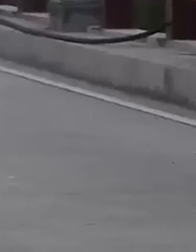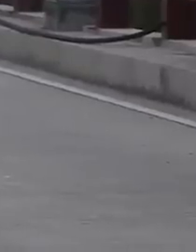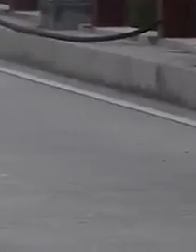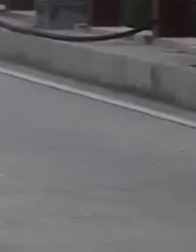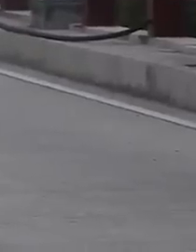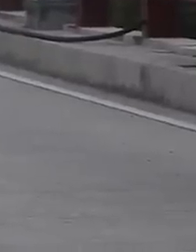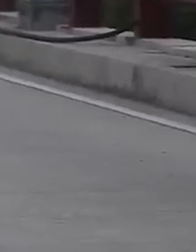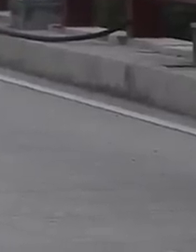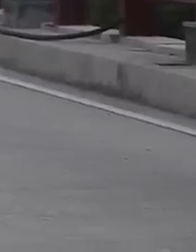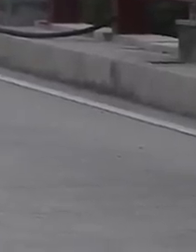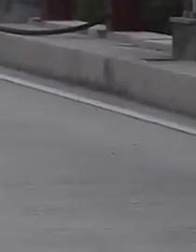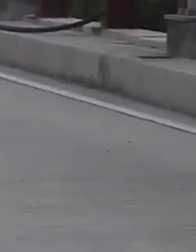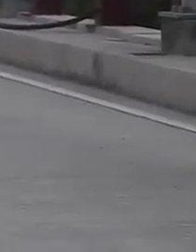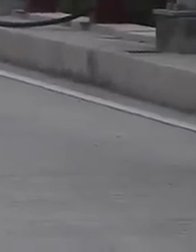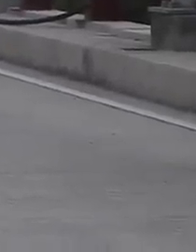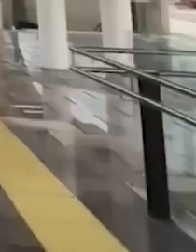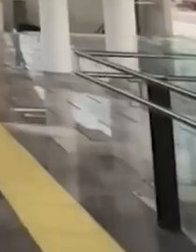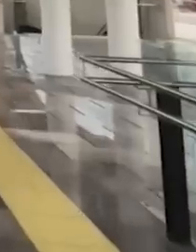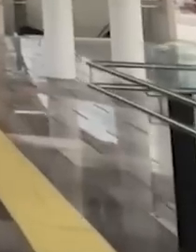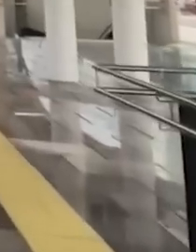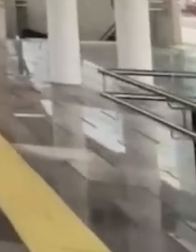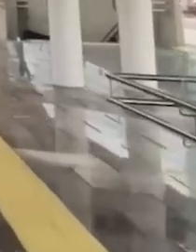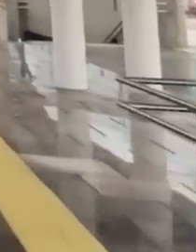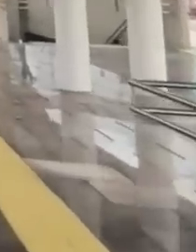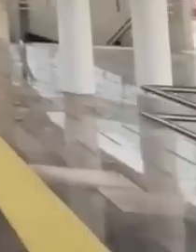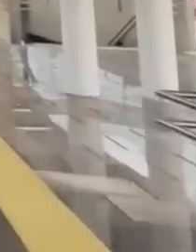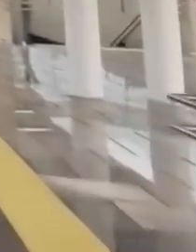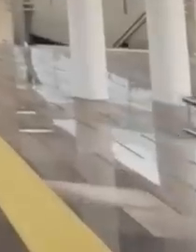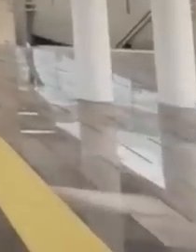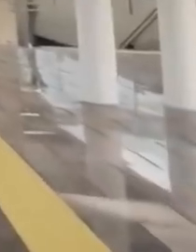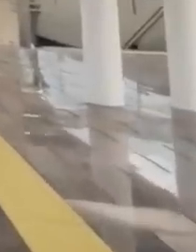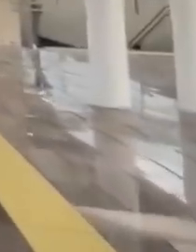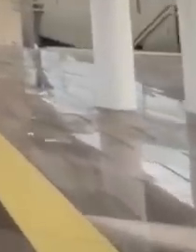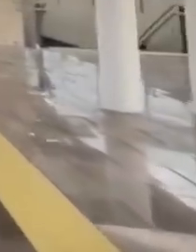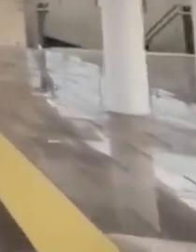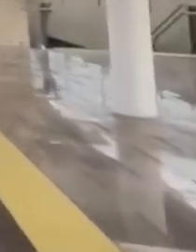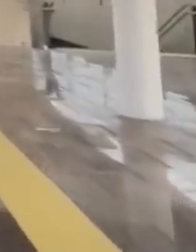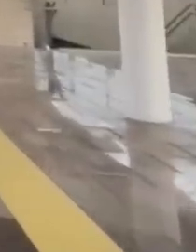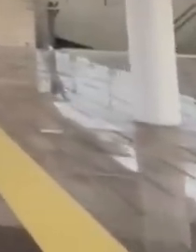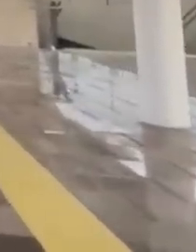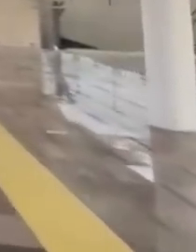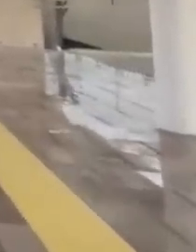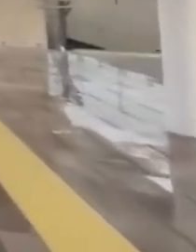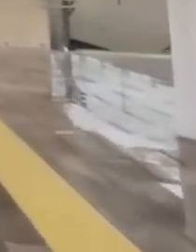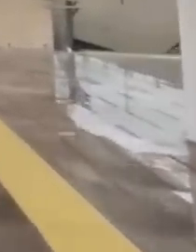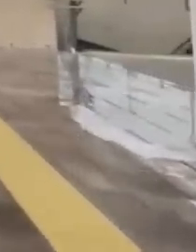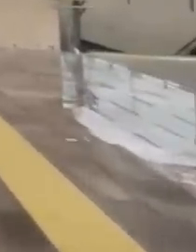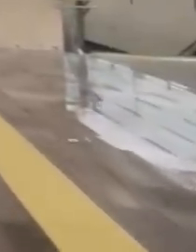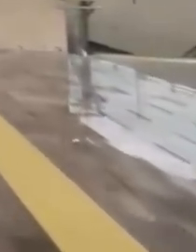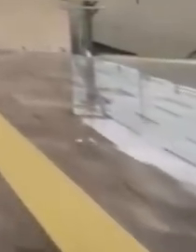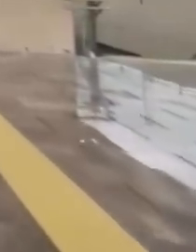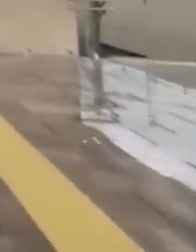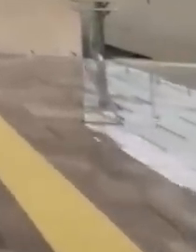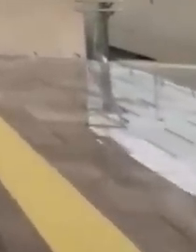El trolebús elevado transforma la movilidad y el entorno urbano en una ciudad innovadora y de derechos.